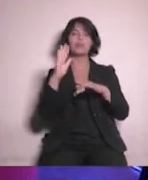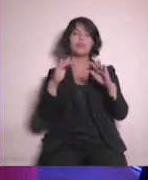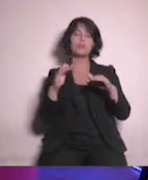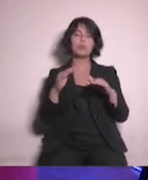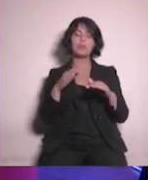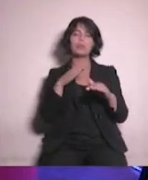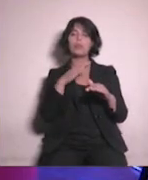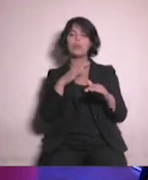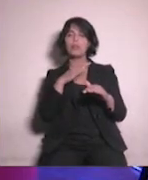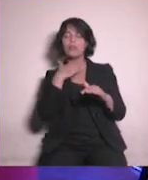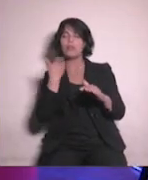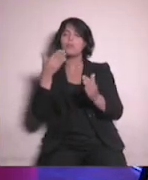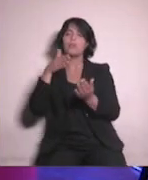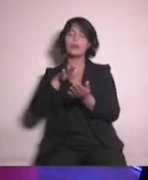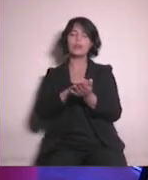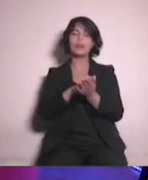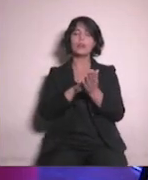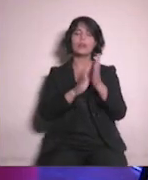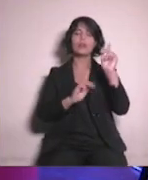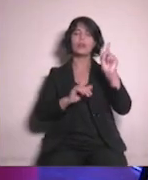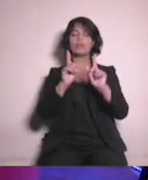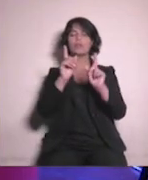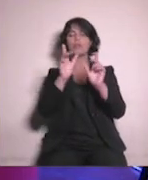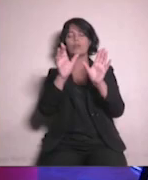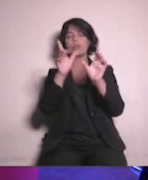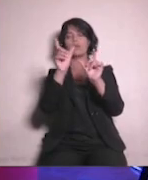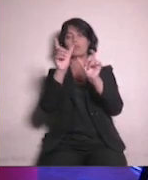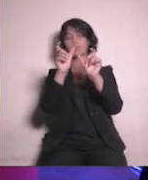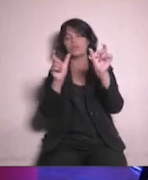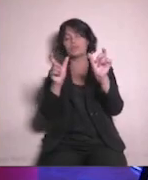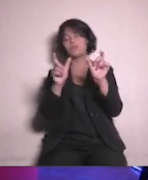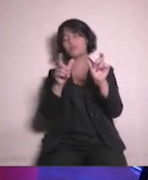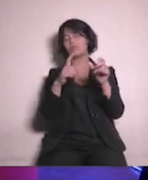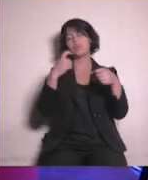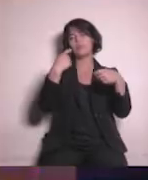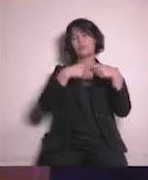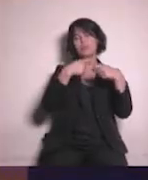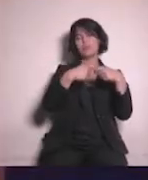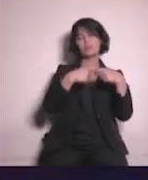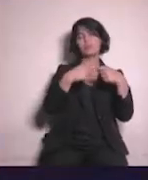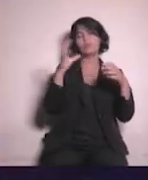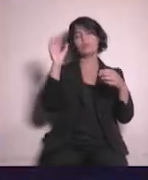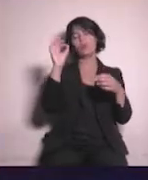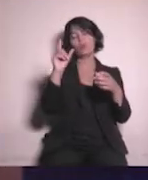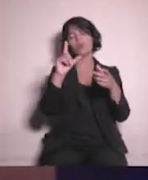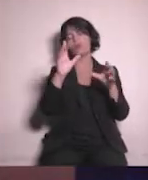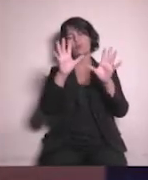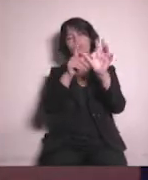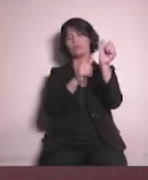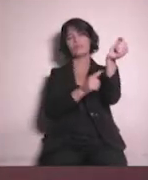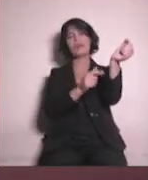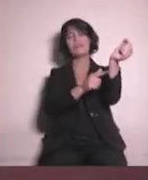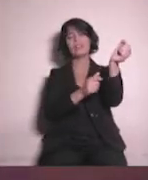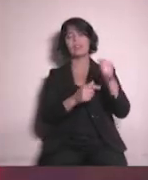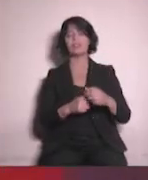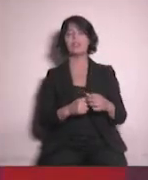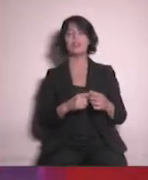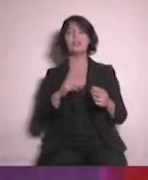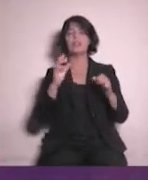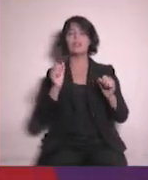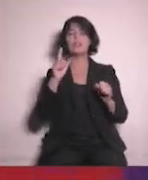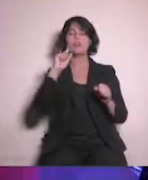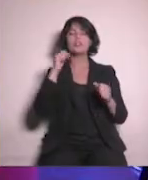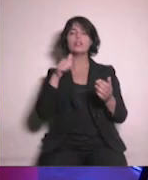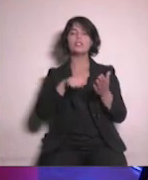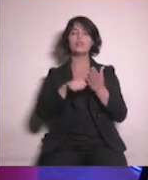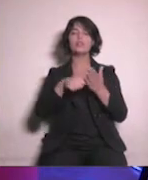fallezcan, sus descendientes y sus cónyuges tienen un asegurado, un pago de